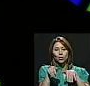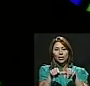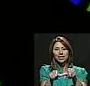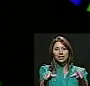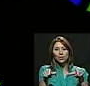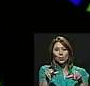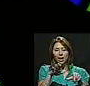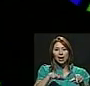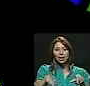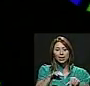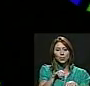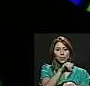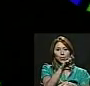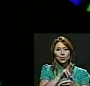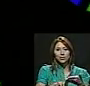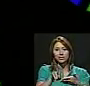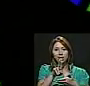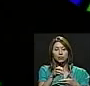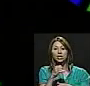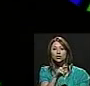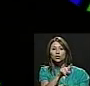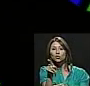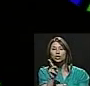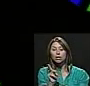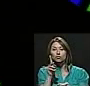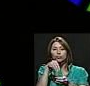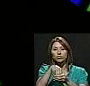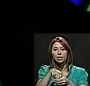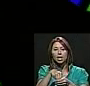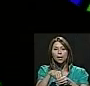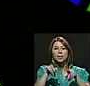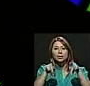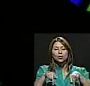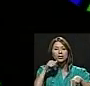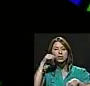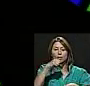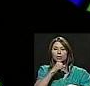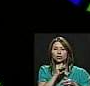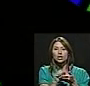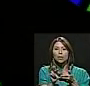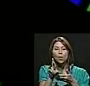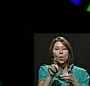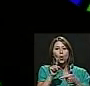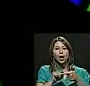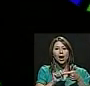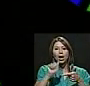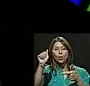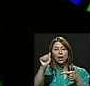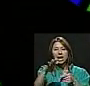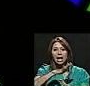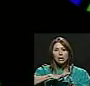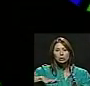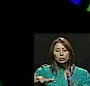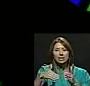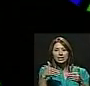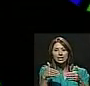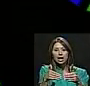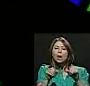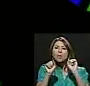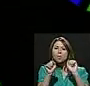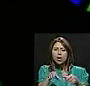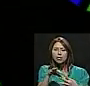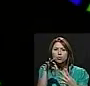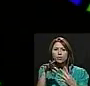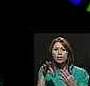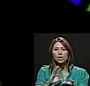recinto universitario. Si usted forma parte de la población adulta mayor en San Ramón, Alajuela y sus alrededores, puede optar por cursos